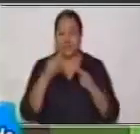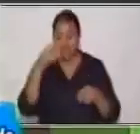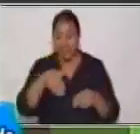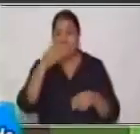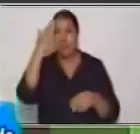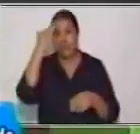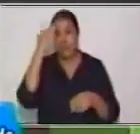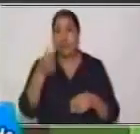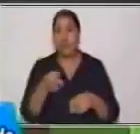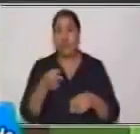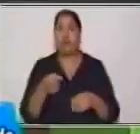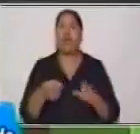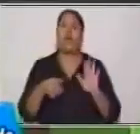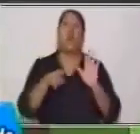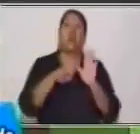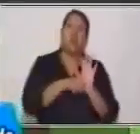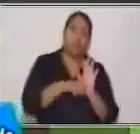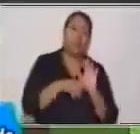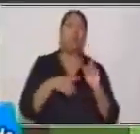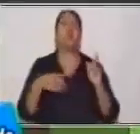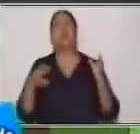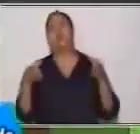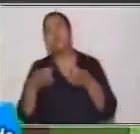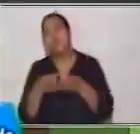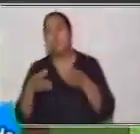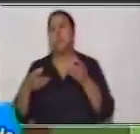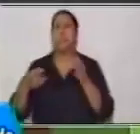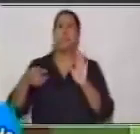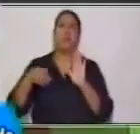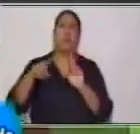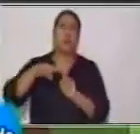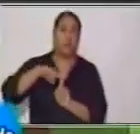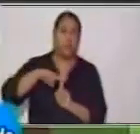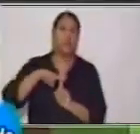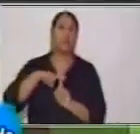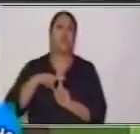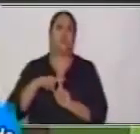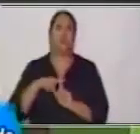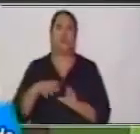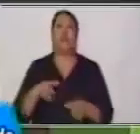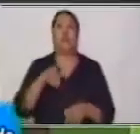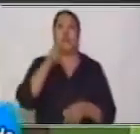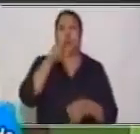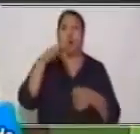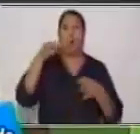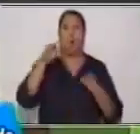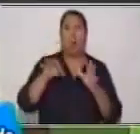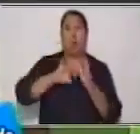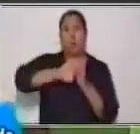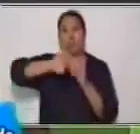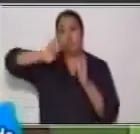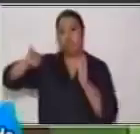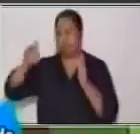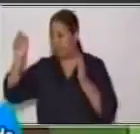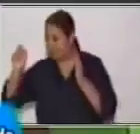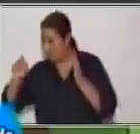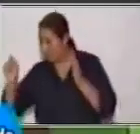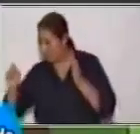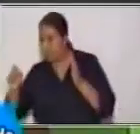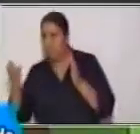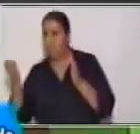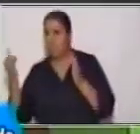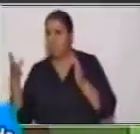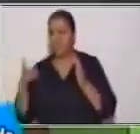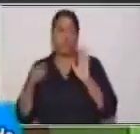reste dependiendo de la situación. Pueda trabajar en una hojita aparte los valores de sumas y restas para que no se confunda